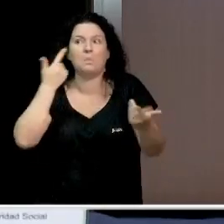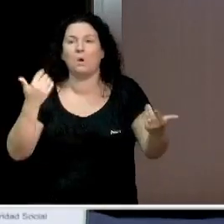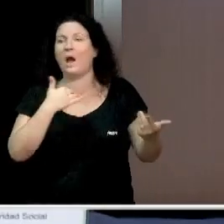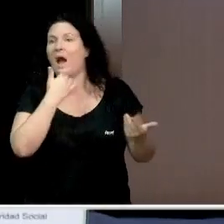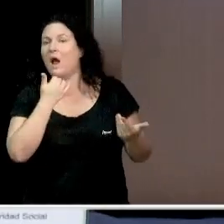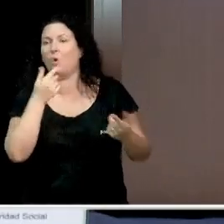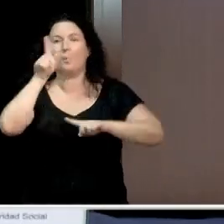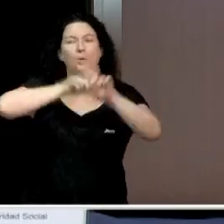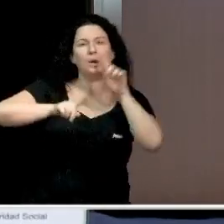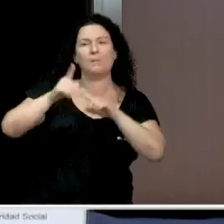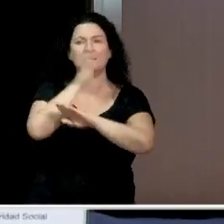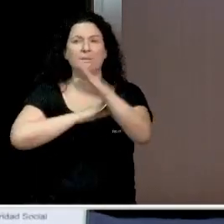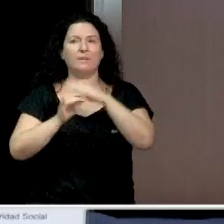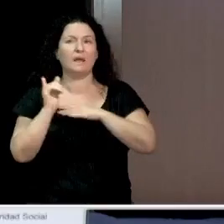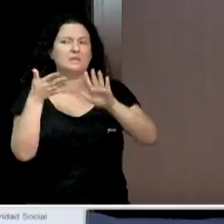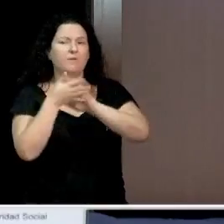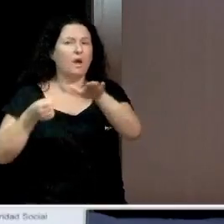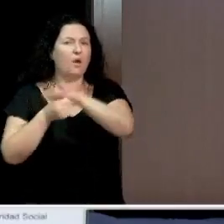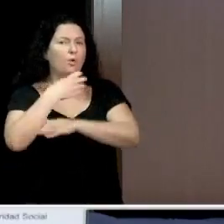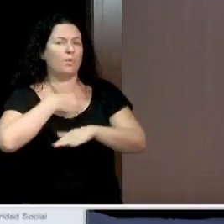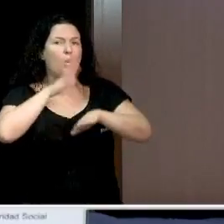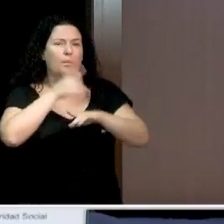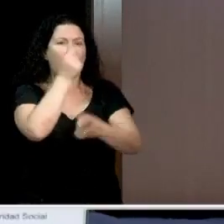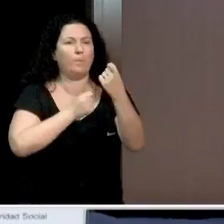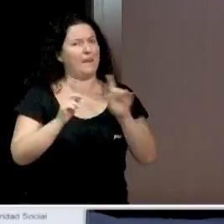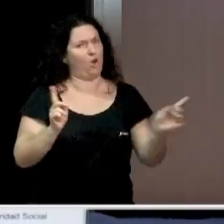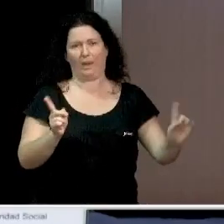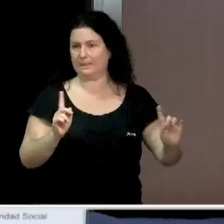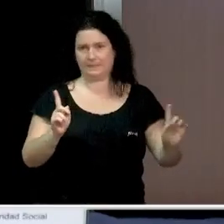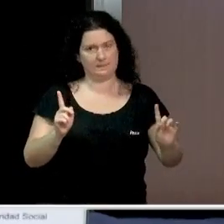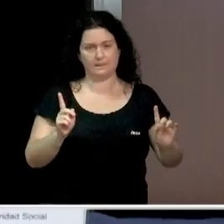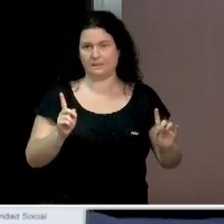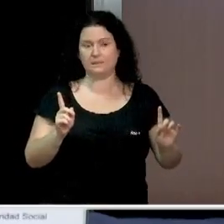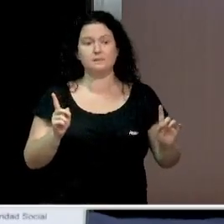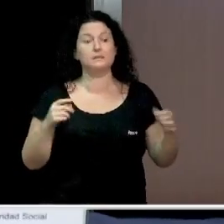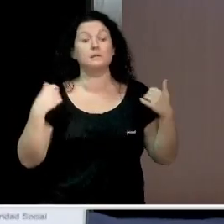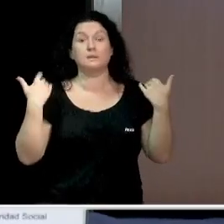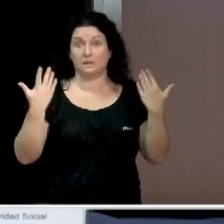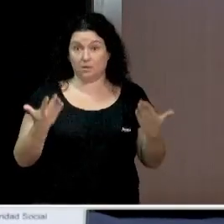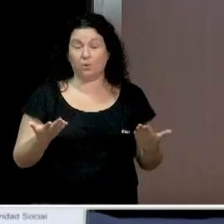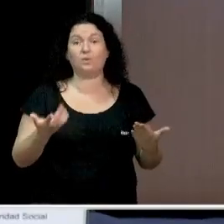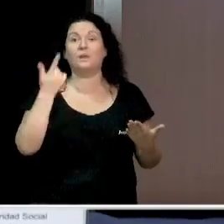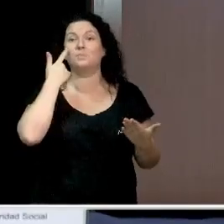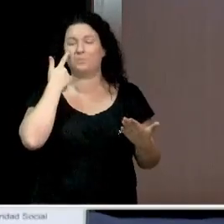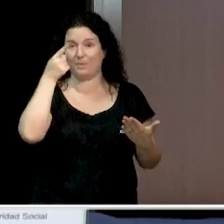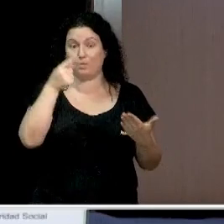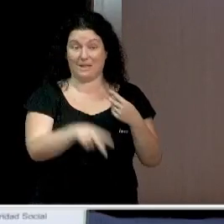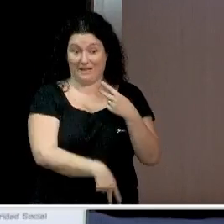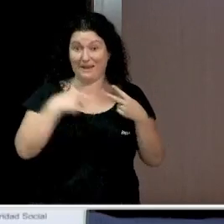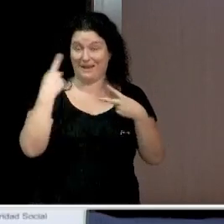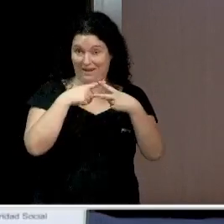estuviera precisamente condicionando la integración laboral de las personas con discapacidad. Y es que, junto a ese factor